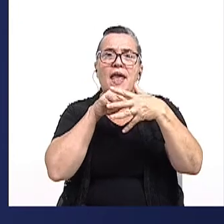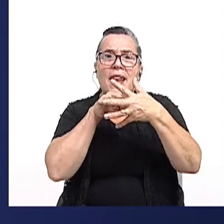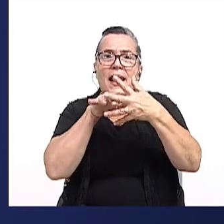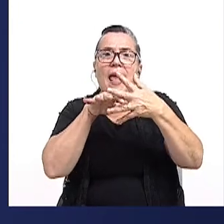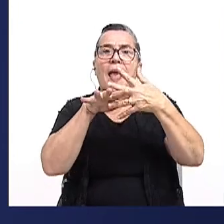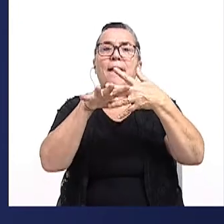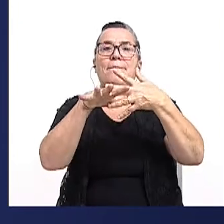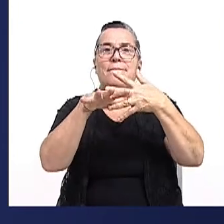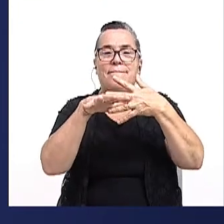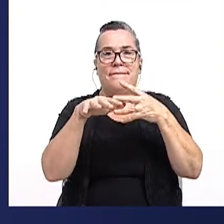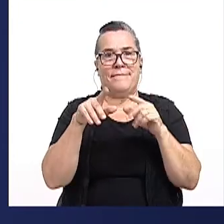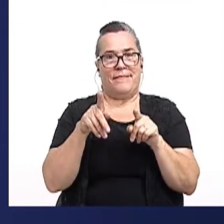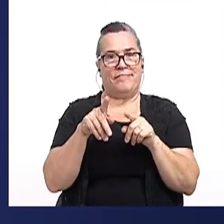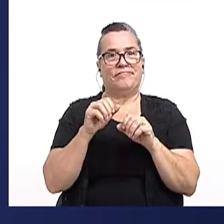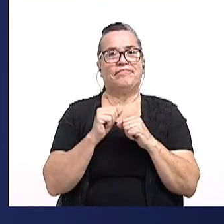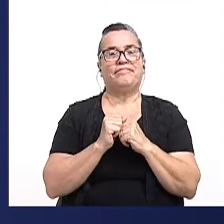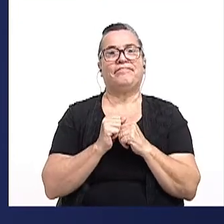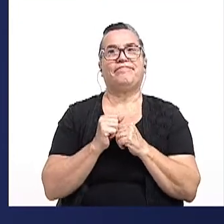tiene.